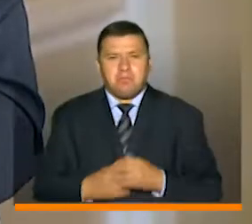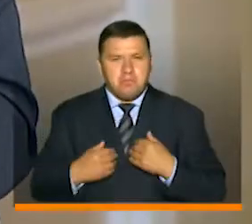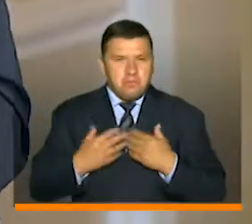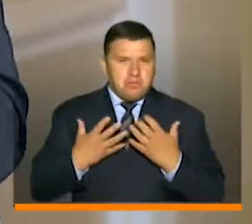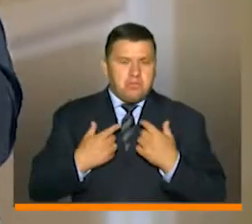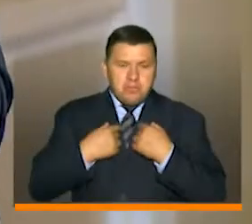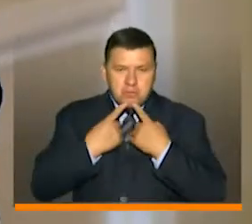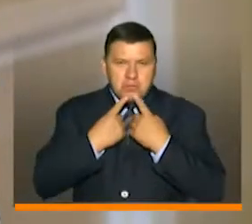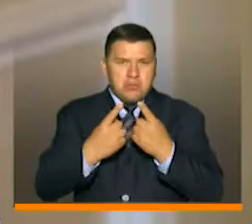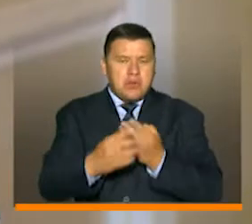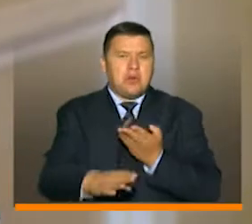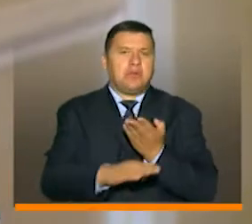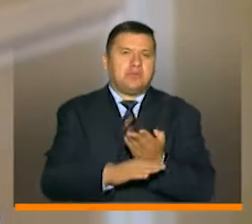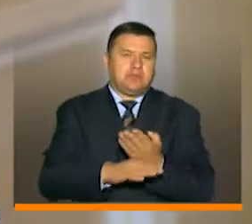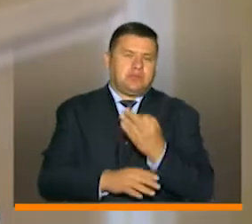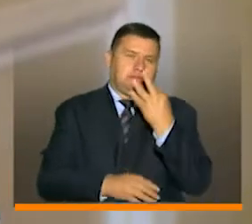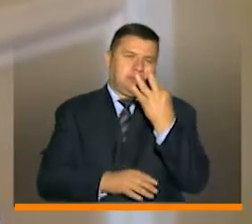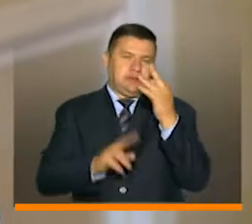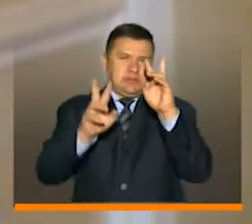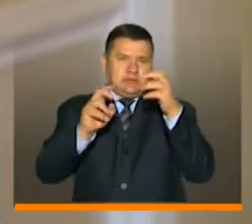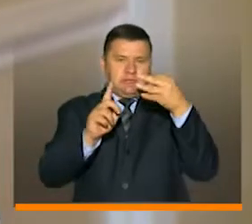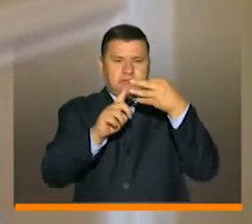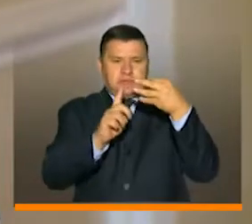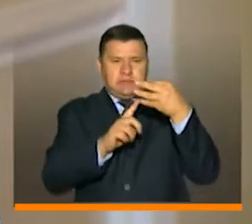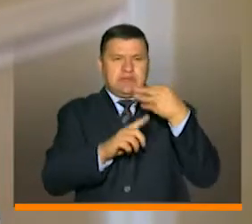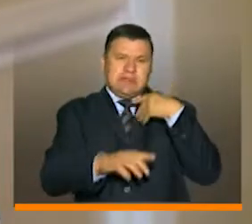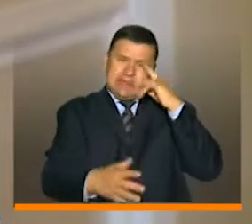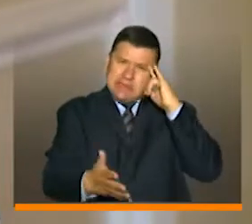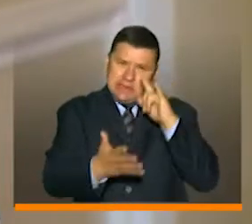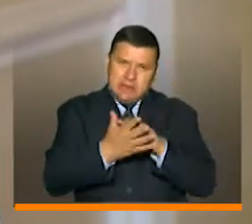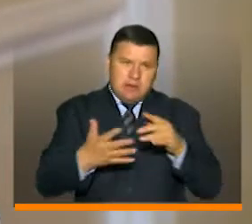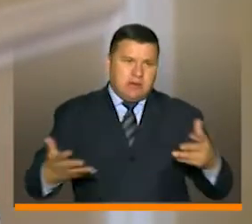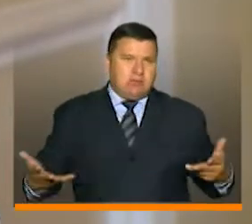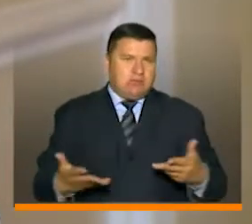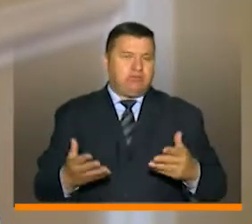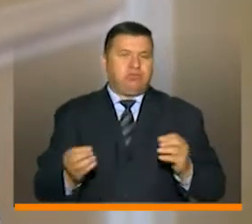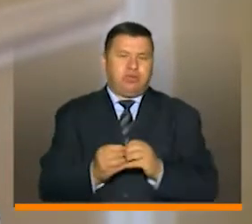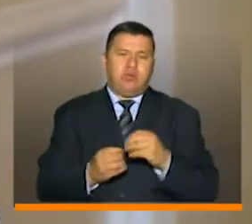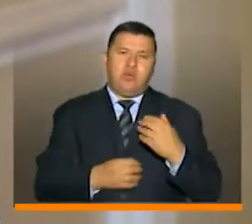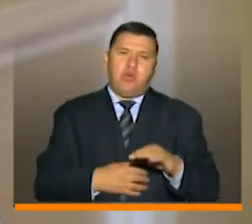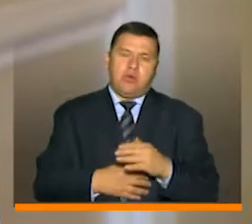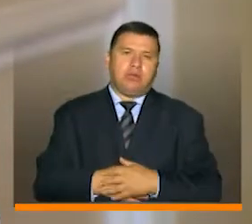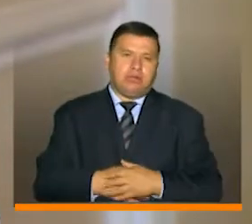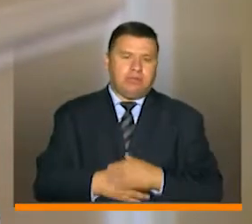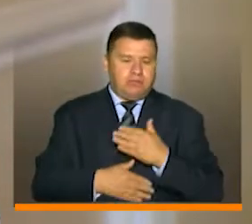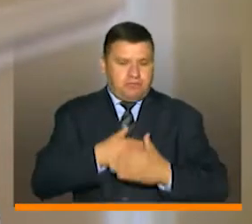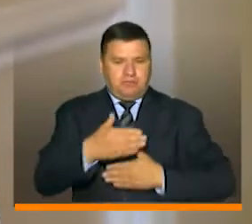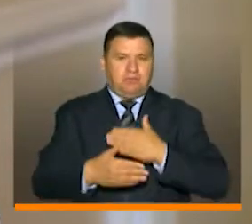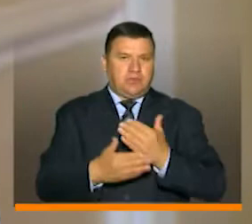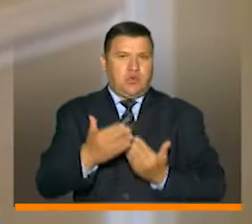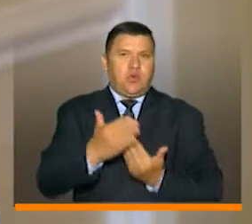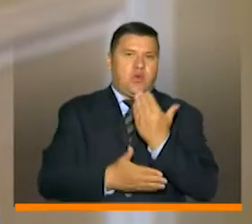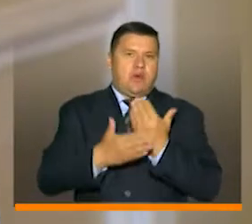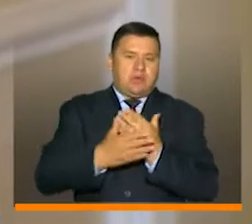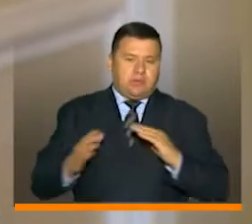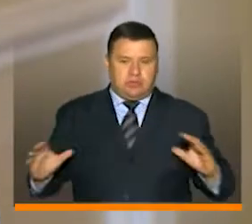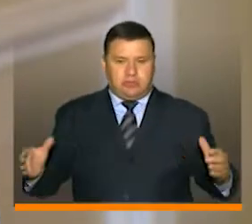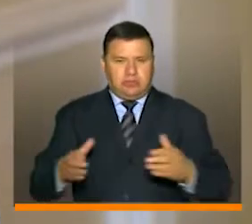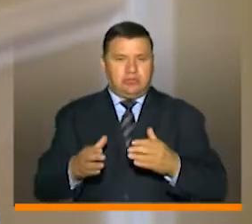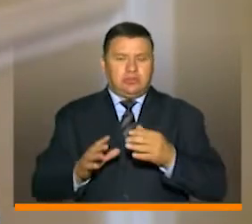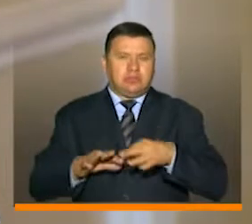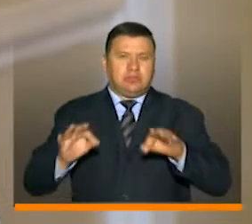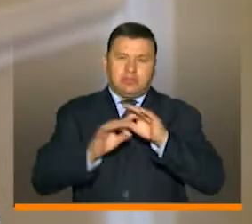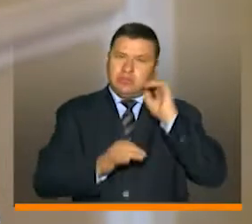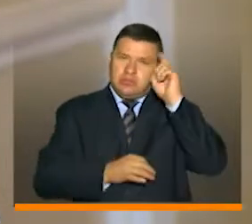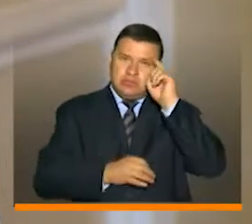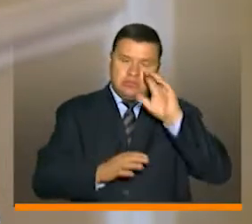dejar planteados tres temas que yo creo que ayudarán muchísimo en el proceso de modernizar los aspectos